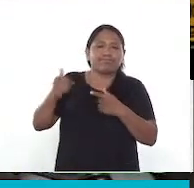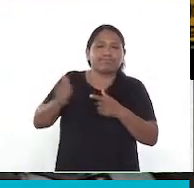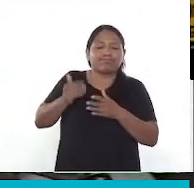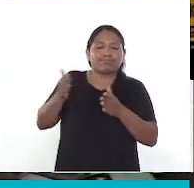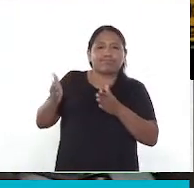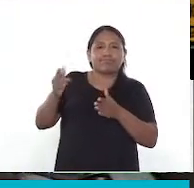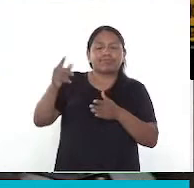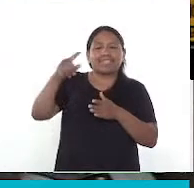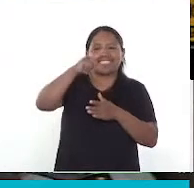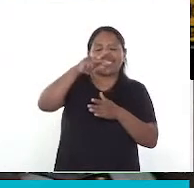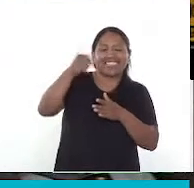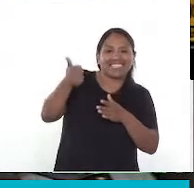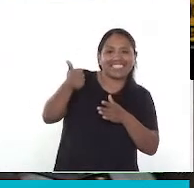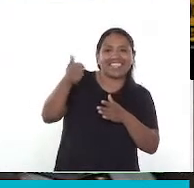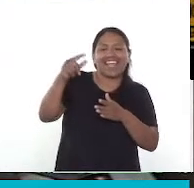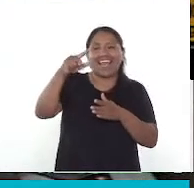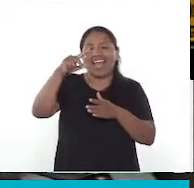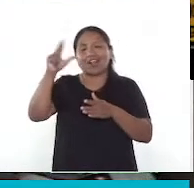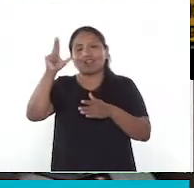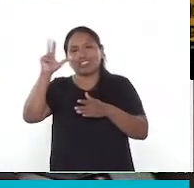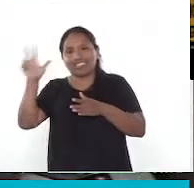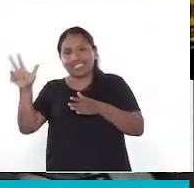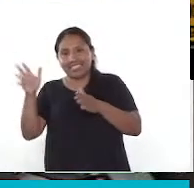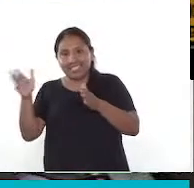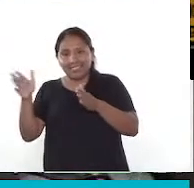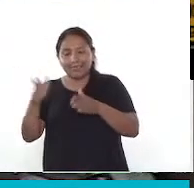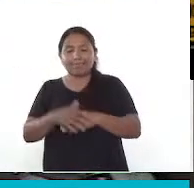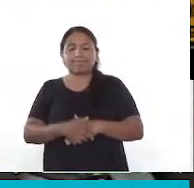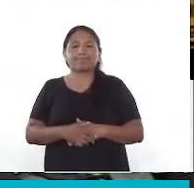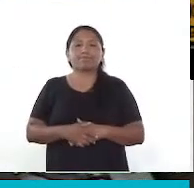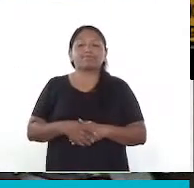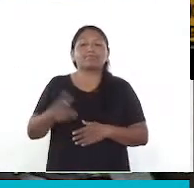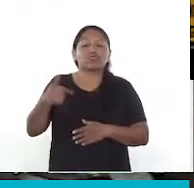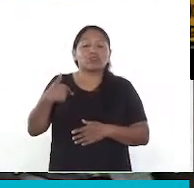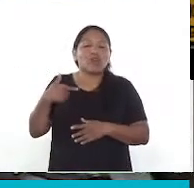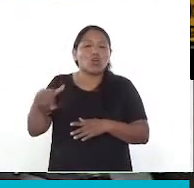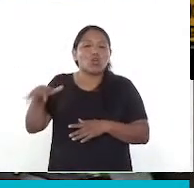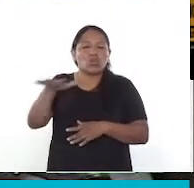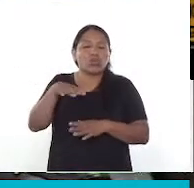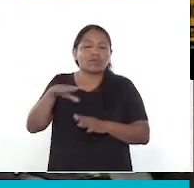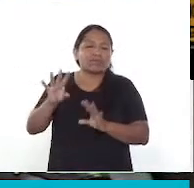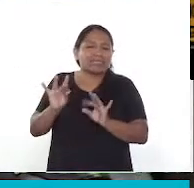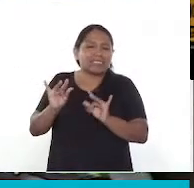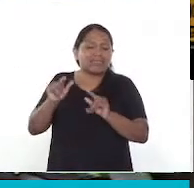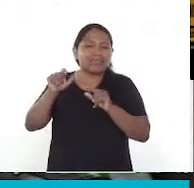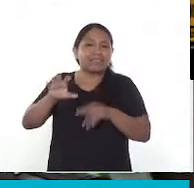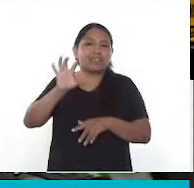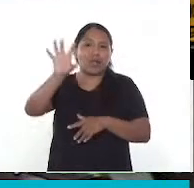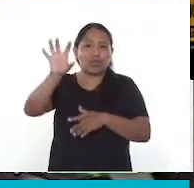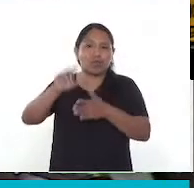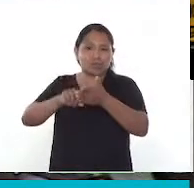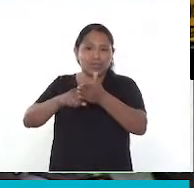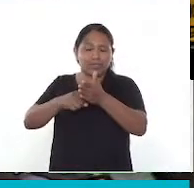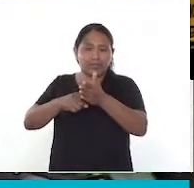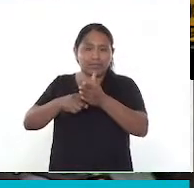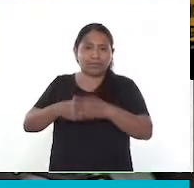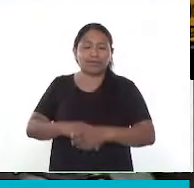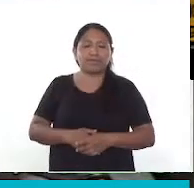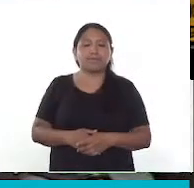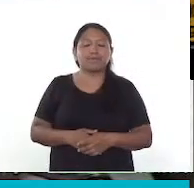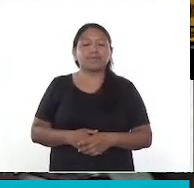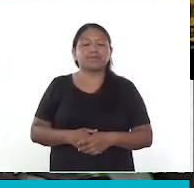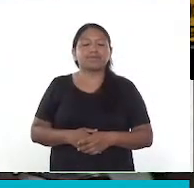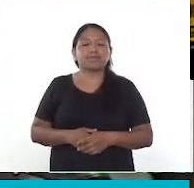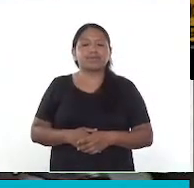76 al 83 en uno de los lugares más duros de la provincia de buenos aires que